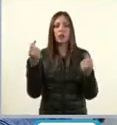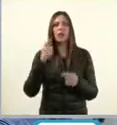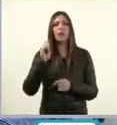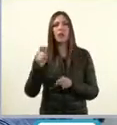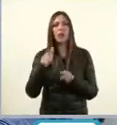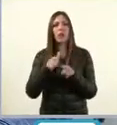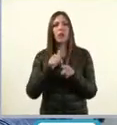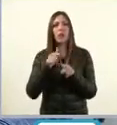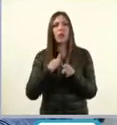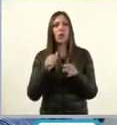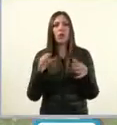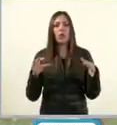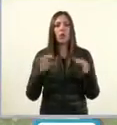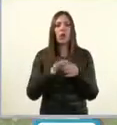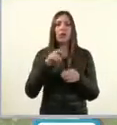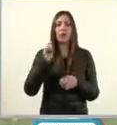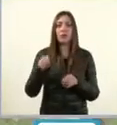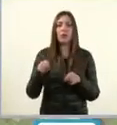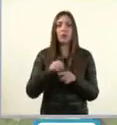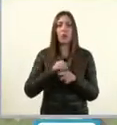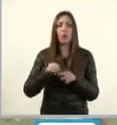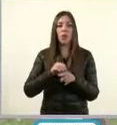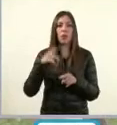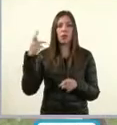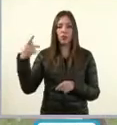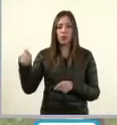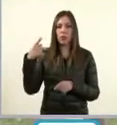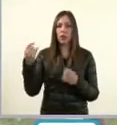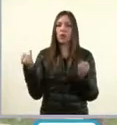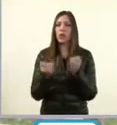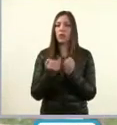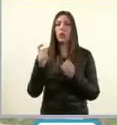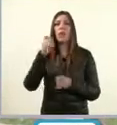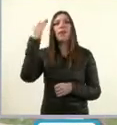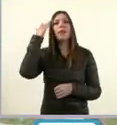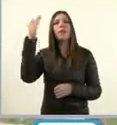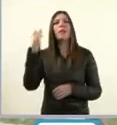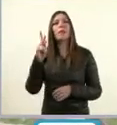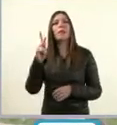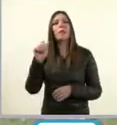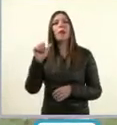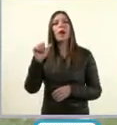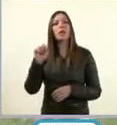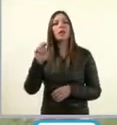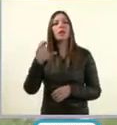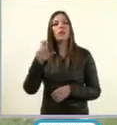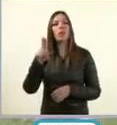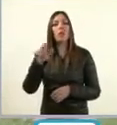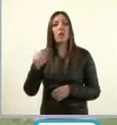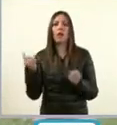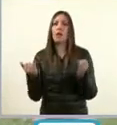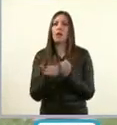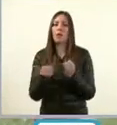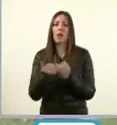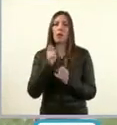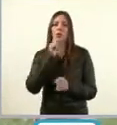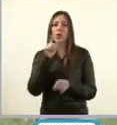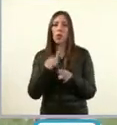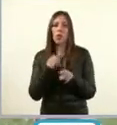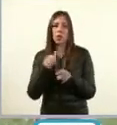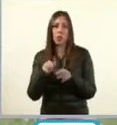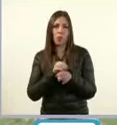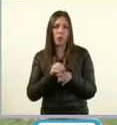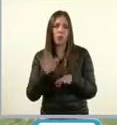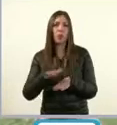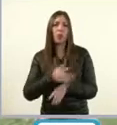igual, iglesias. es igual en la Pascua Ok. que en Adviento, por una razón muy sencilla.